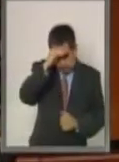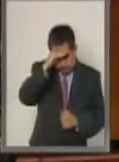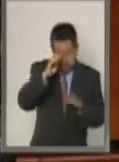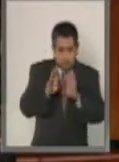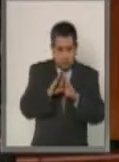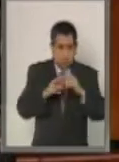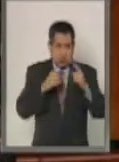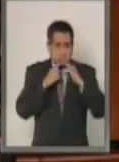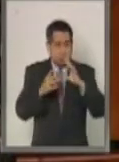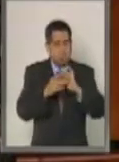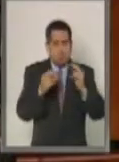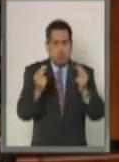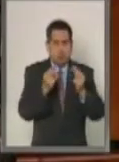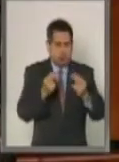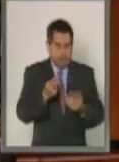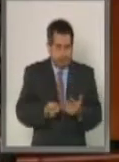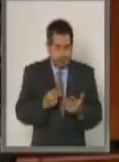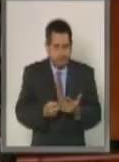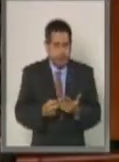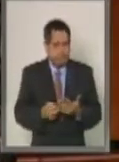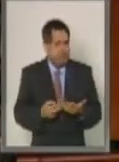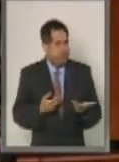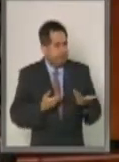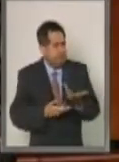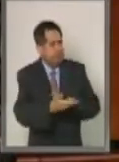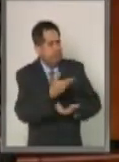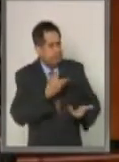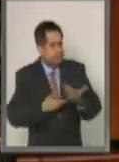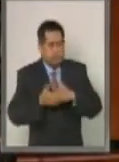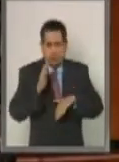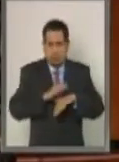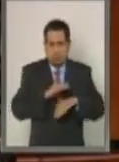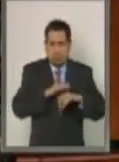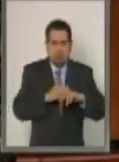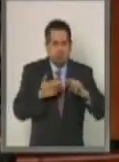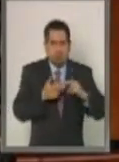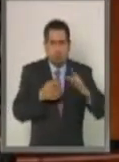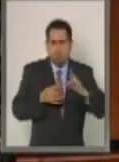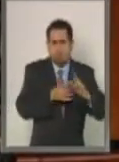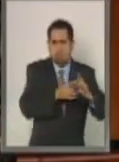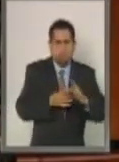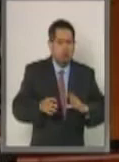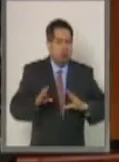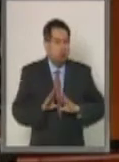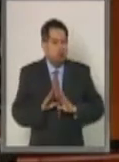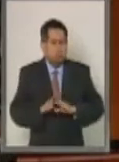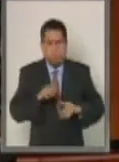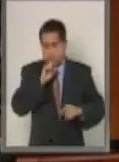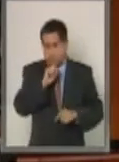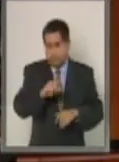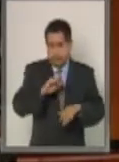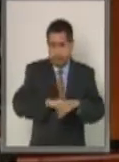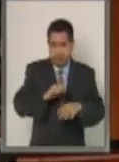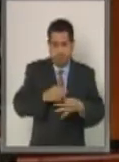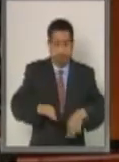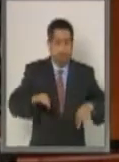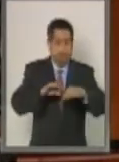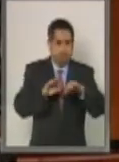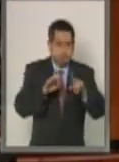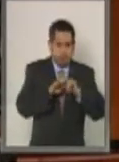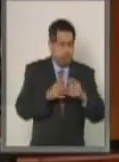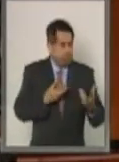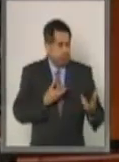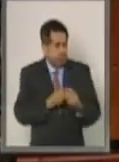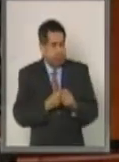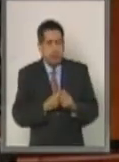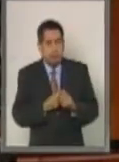necesario que este nivel de interlocución también se traduzca en mayores niveles de